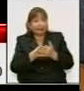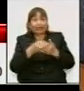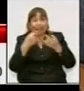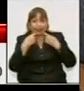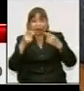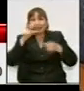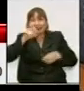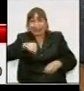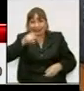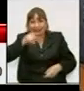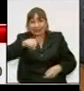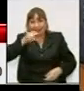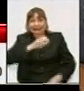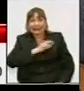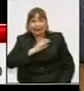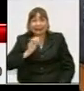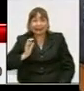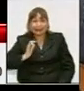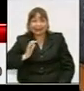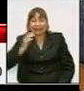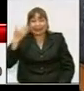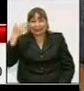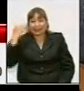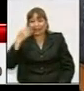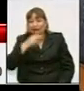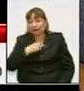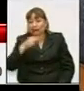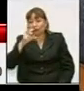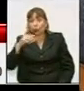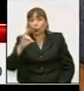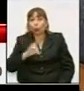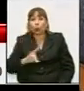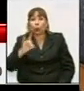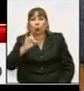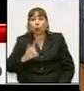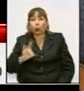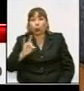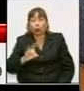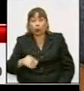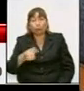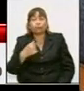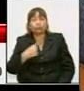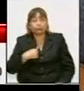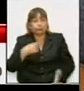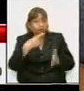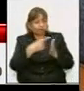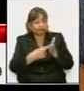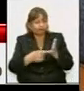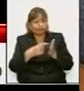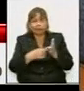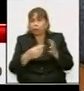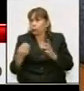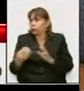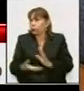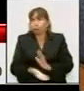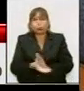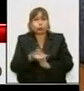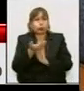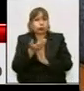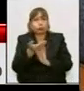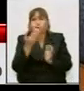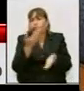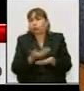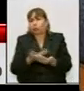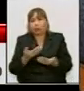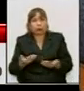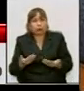Callao necesitaba esa obra de suma urgencia. Yo fui muy crítico con las alzas, porque